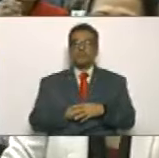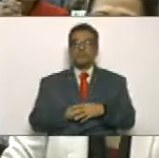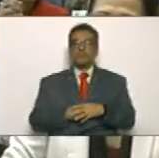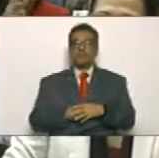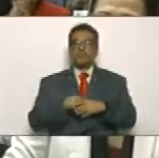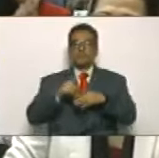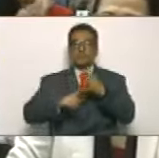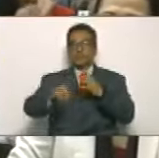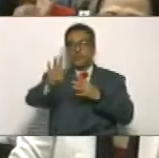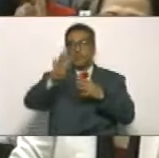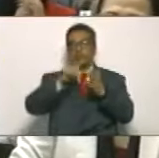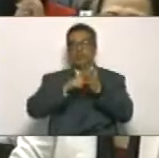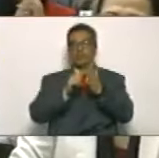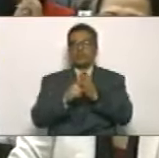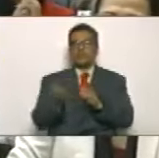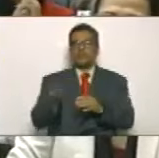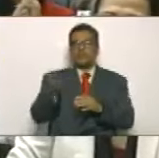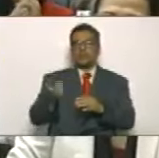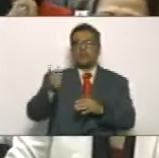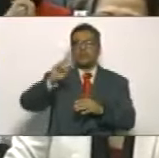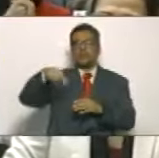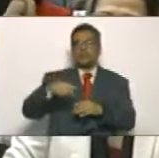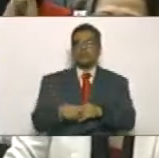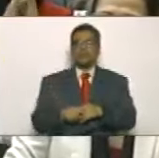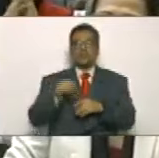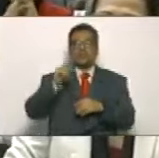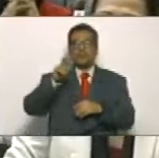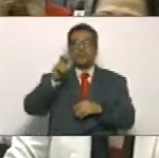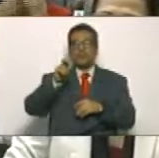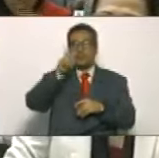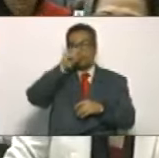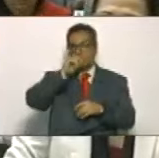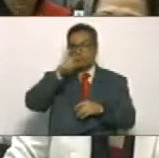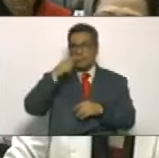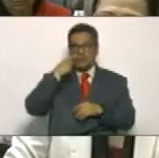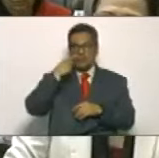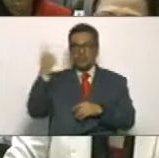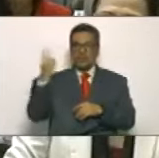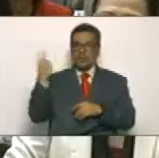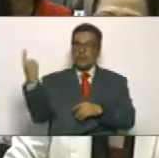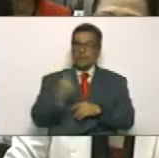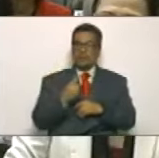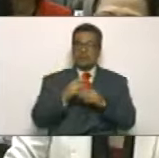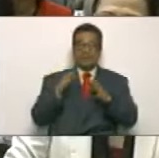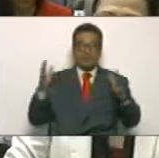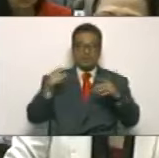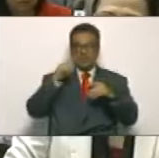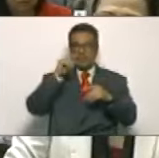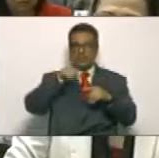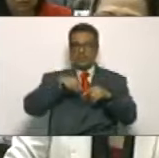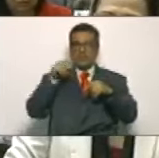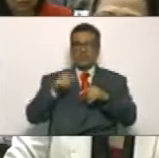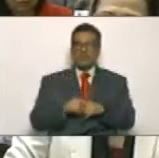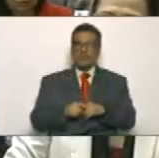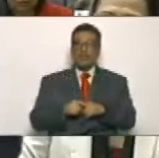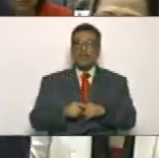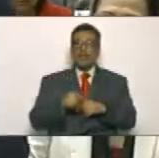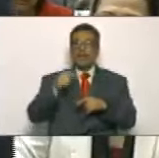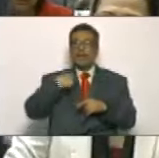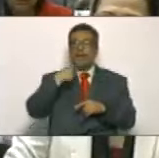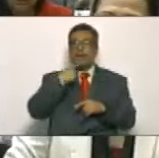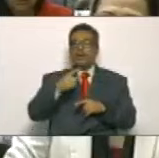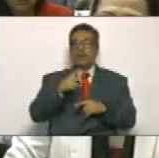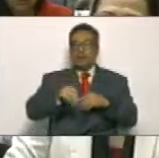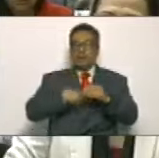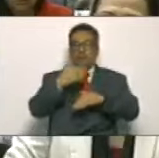Y un cuarto punto muy importante también para esta nueva época, vemos cómo están llegando grandes inversiones al país y el presidente nos dice,